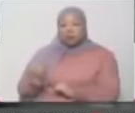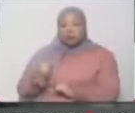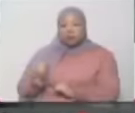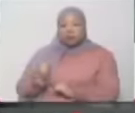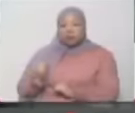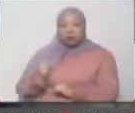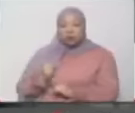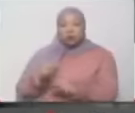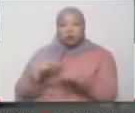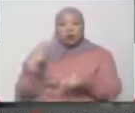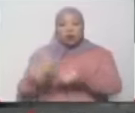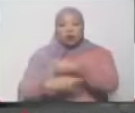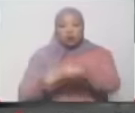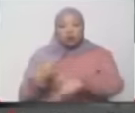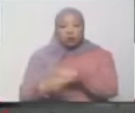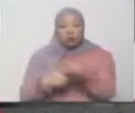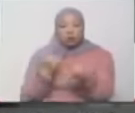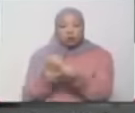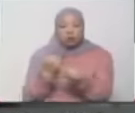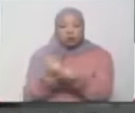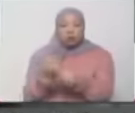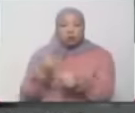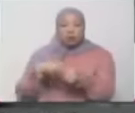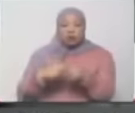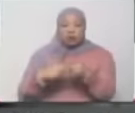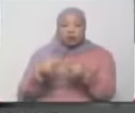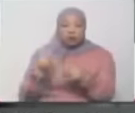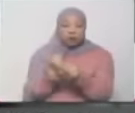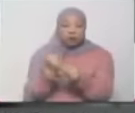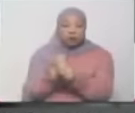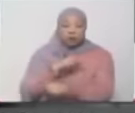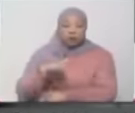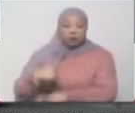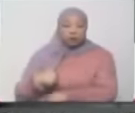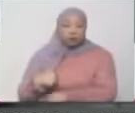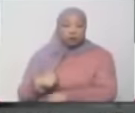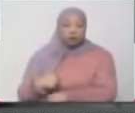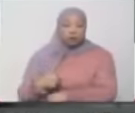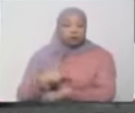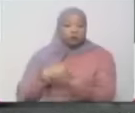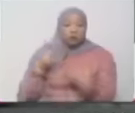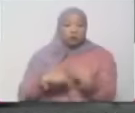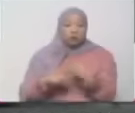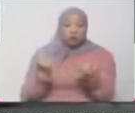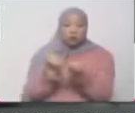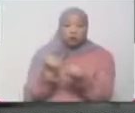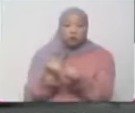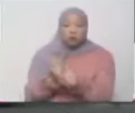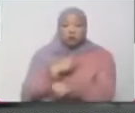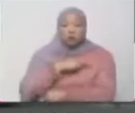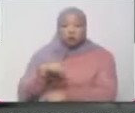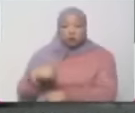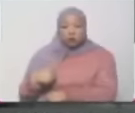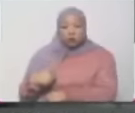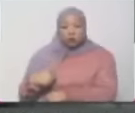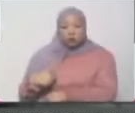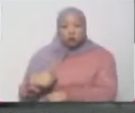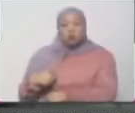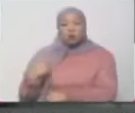todo lo que la revolución ha creado, su infraestructura, su planta profesoral, su presupuesto, que es escaso, no nos sobran recursos,